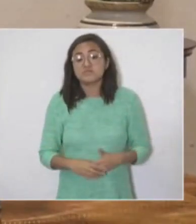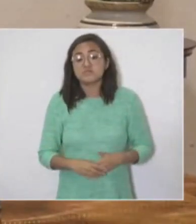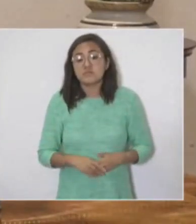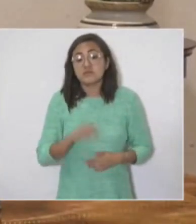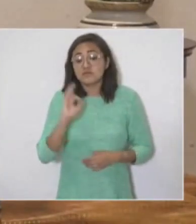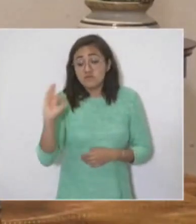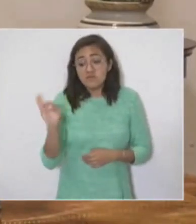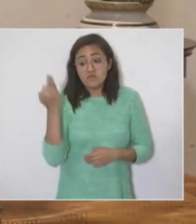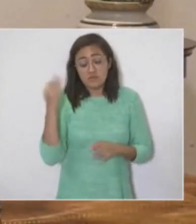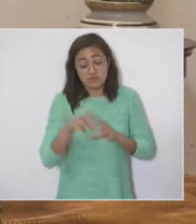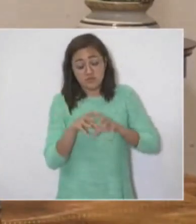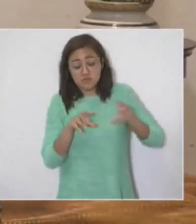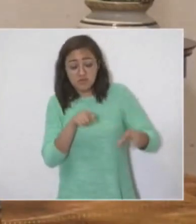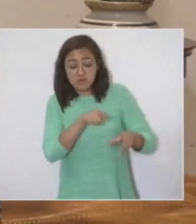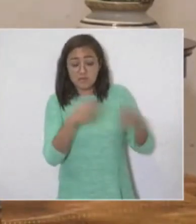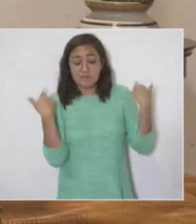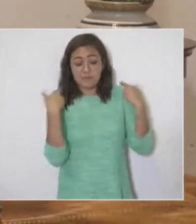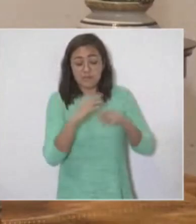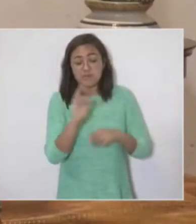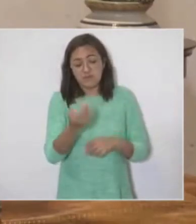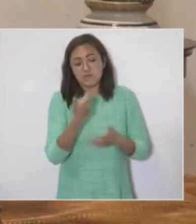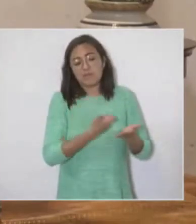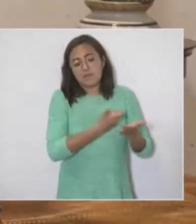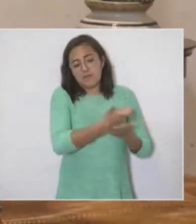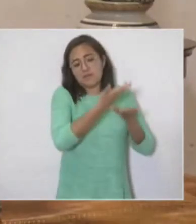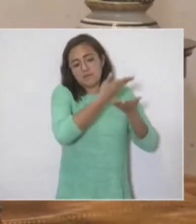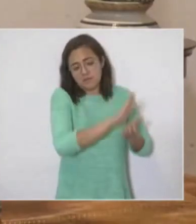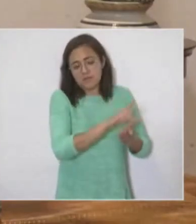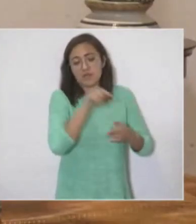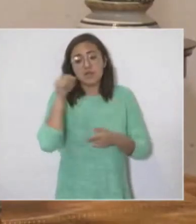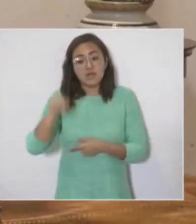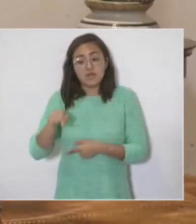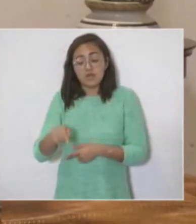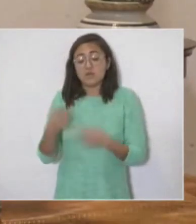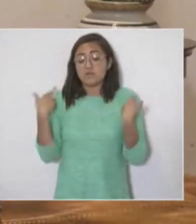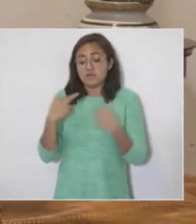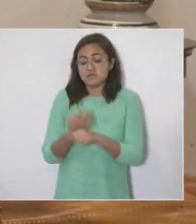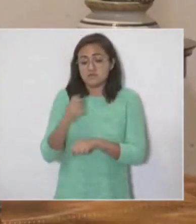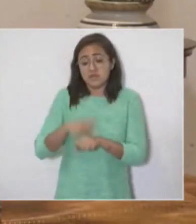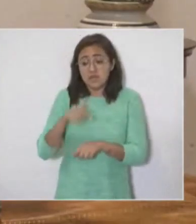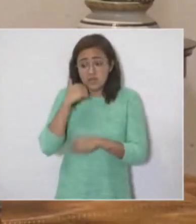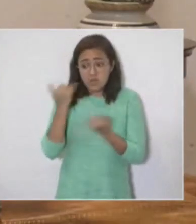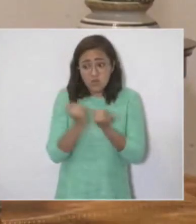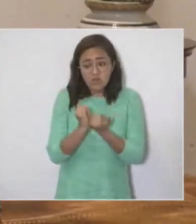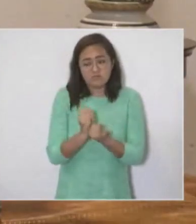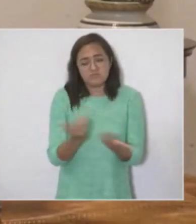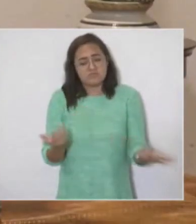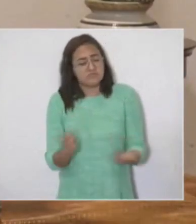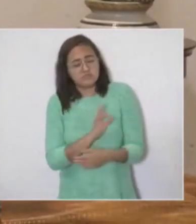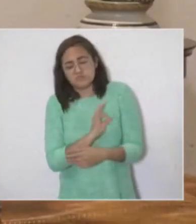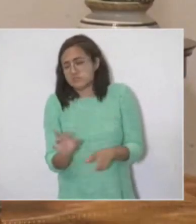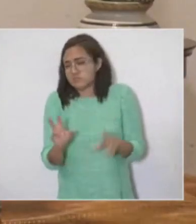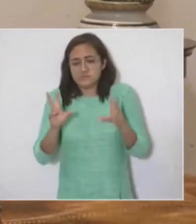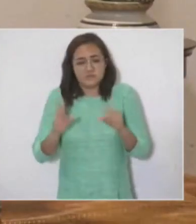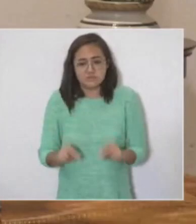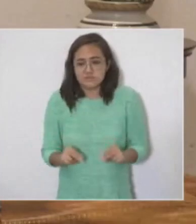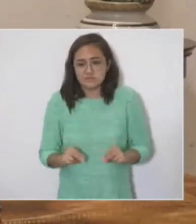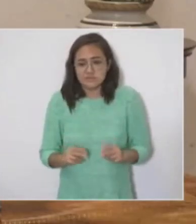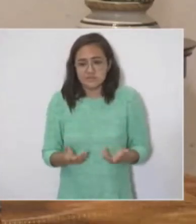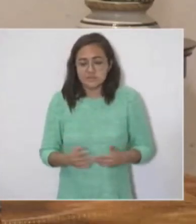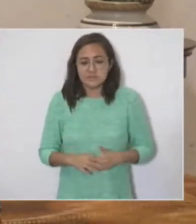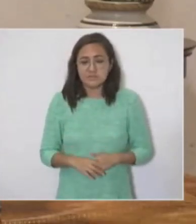la federación les dio a los maestros federales estímulos y ahora los estatales quieren ser